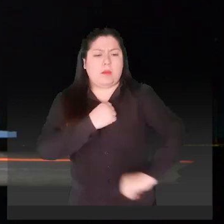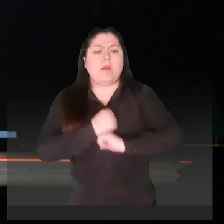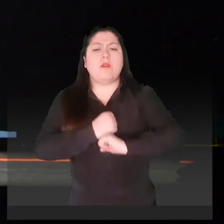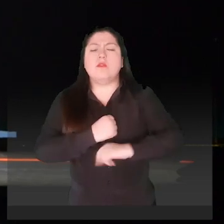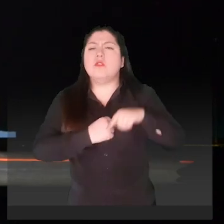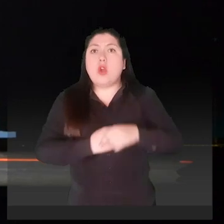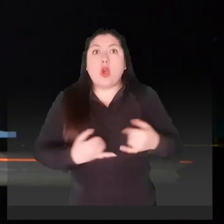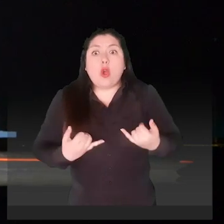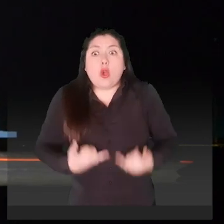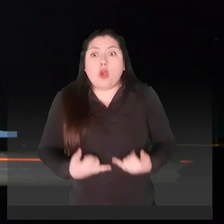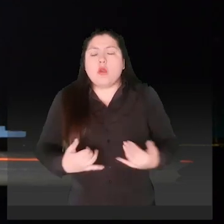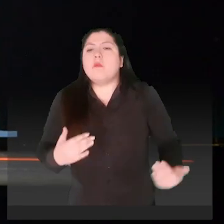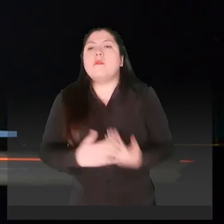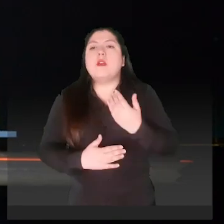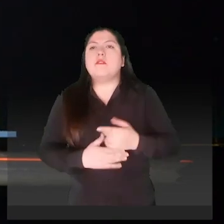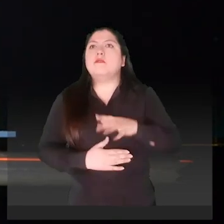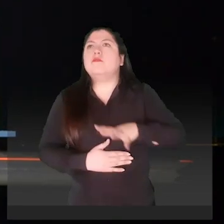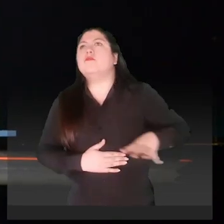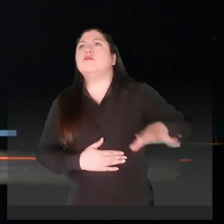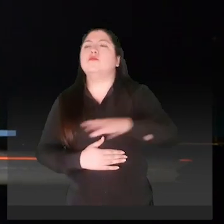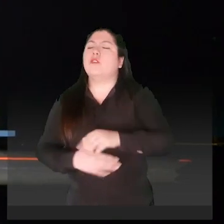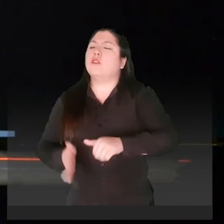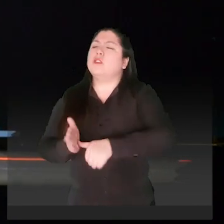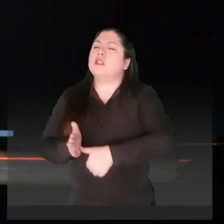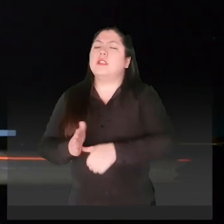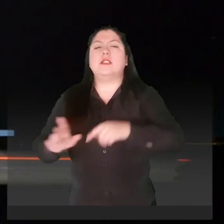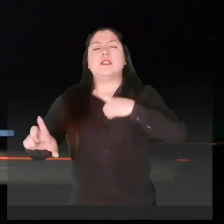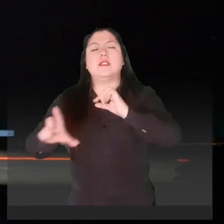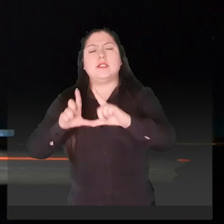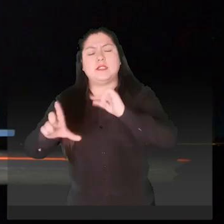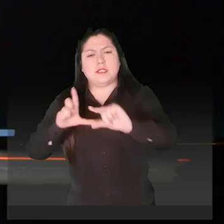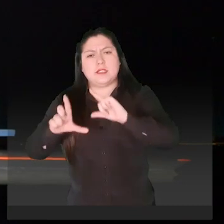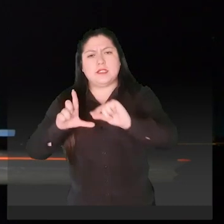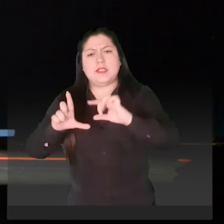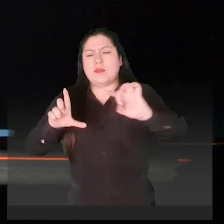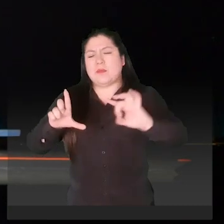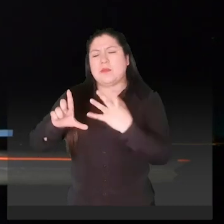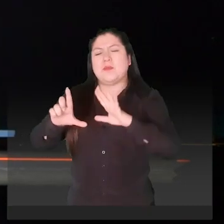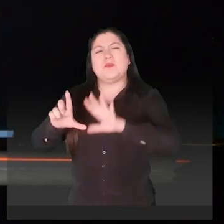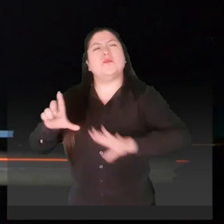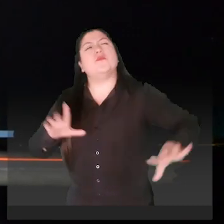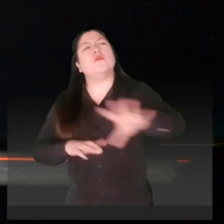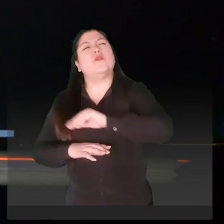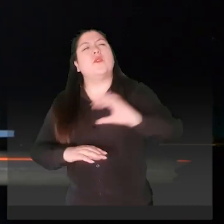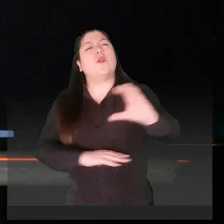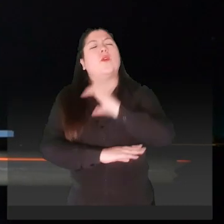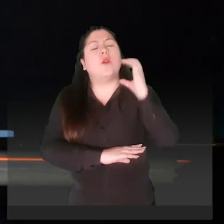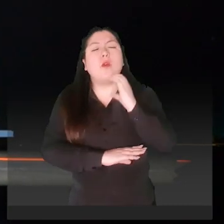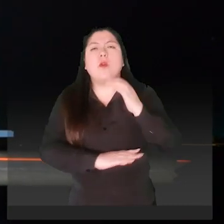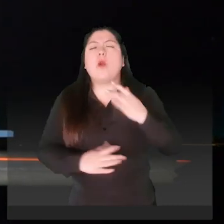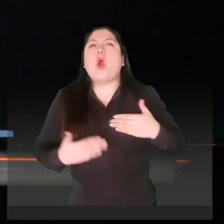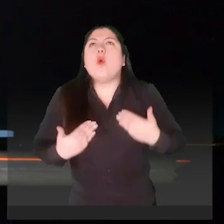iniciáramos el concepto de identidad digital de los colombianos, que no es otra cosa que la protección de los datos a través del